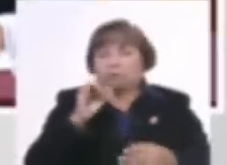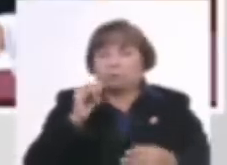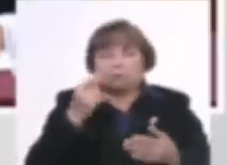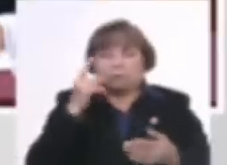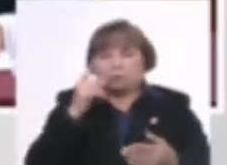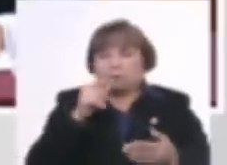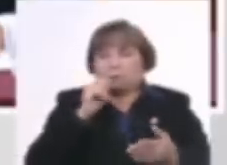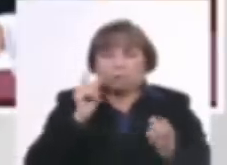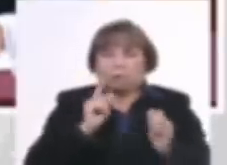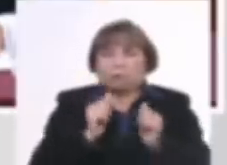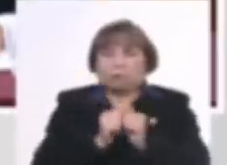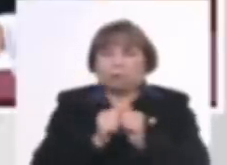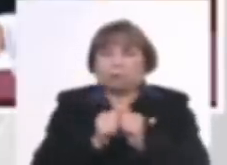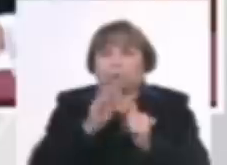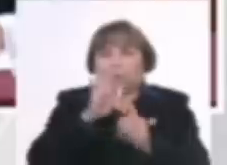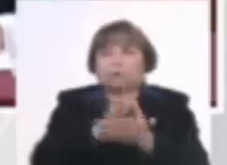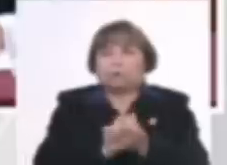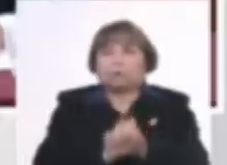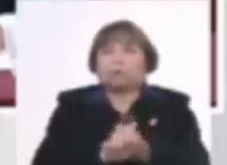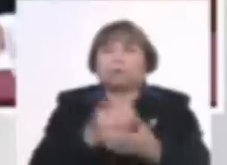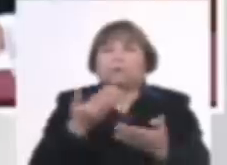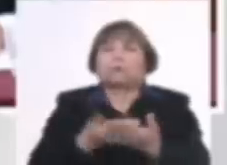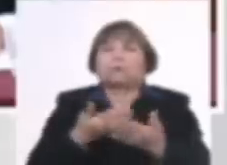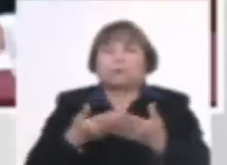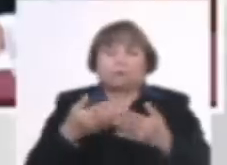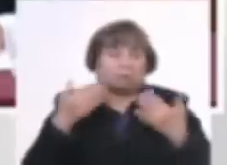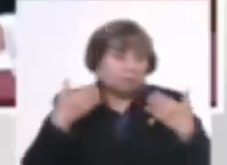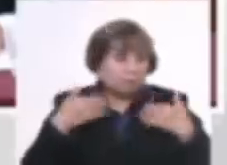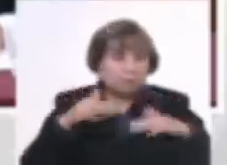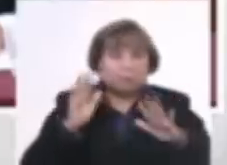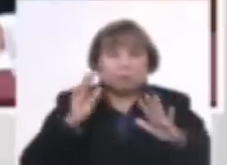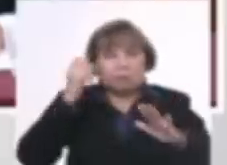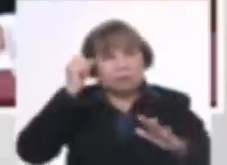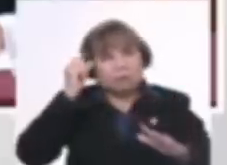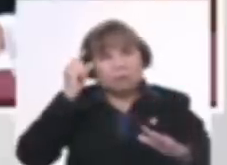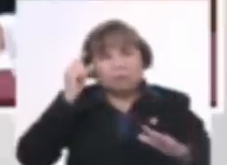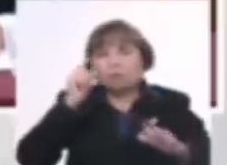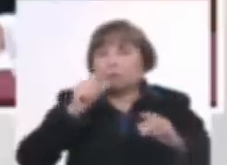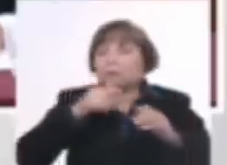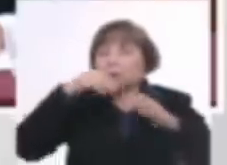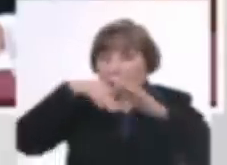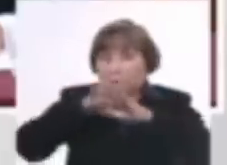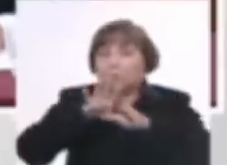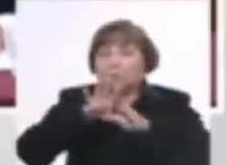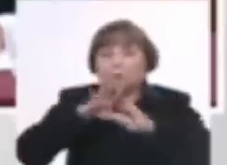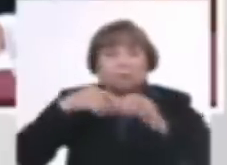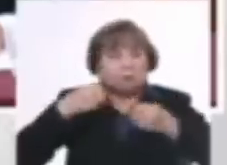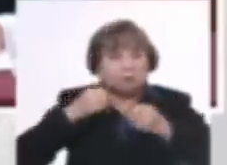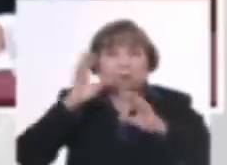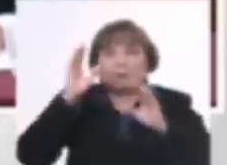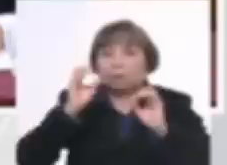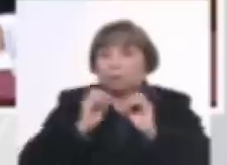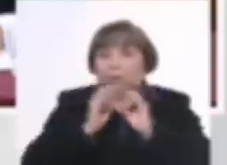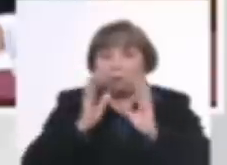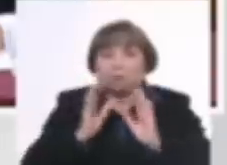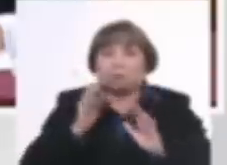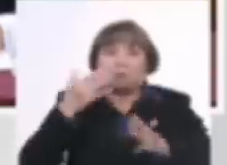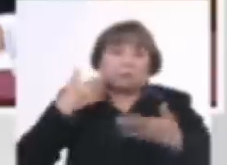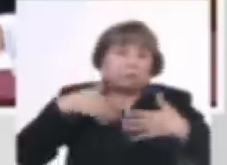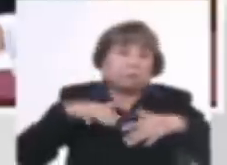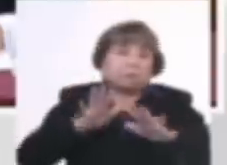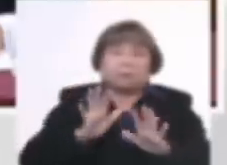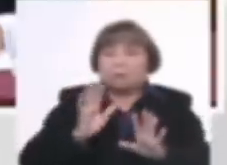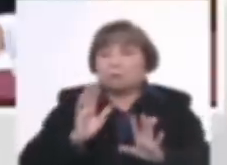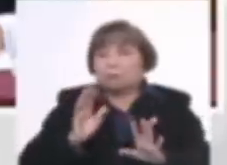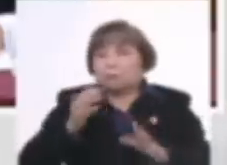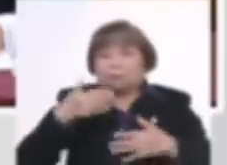habría ingresado con usted, que es su amiga, sino se podría entender de que si ha ingresado en otras oportunidades, habría